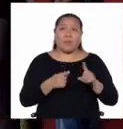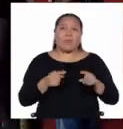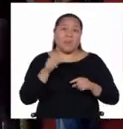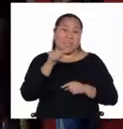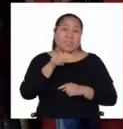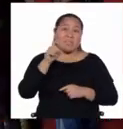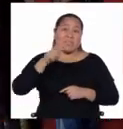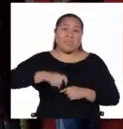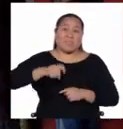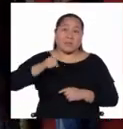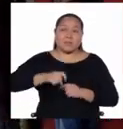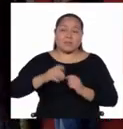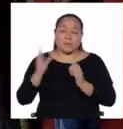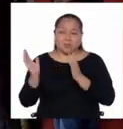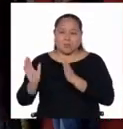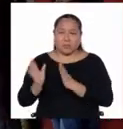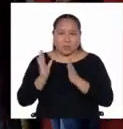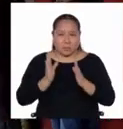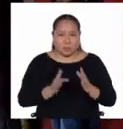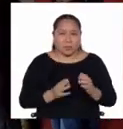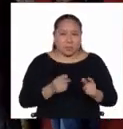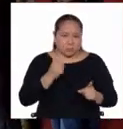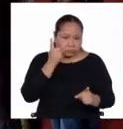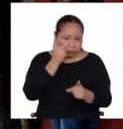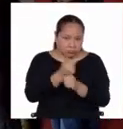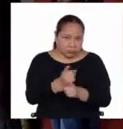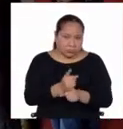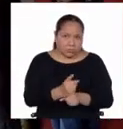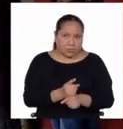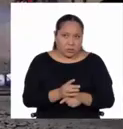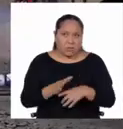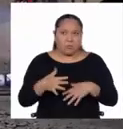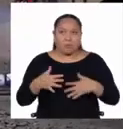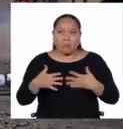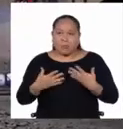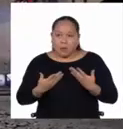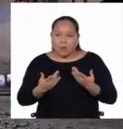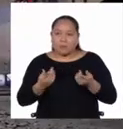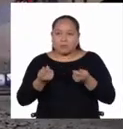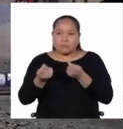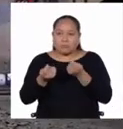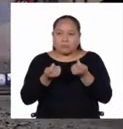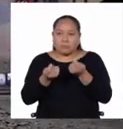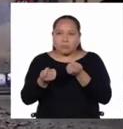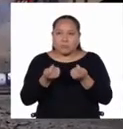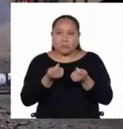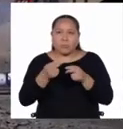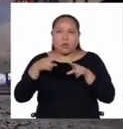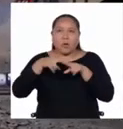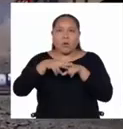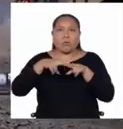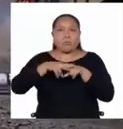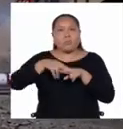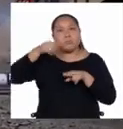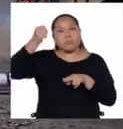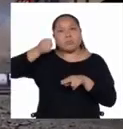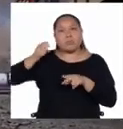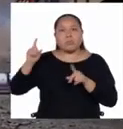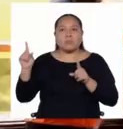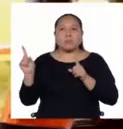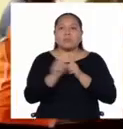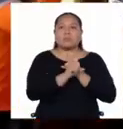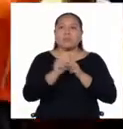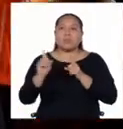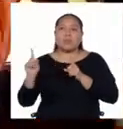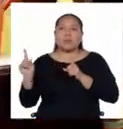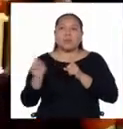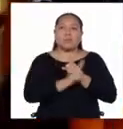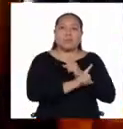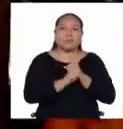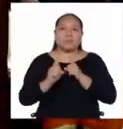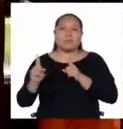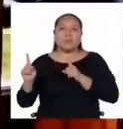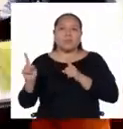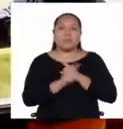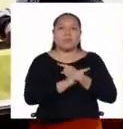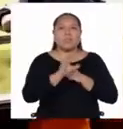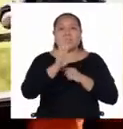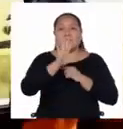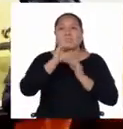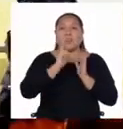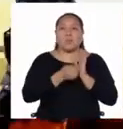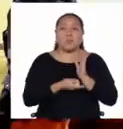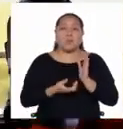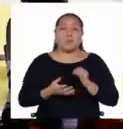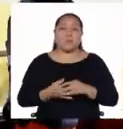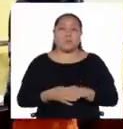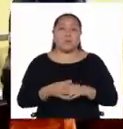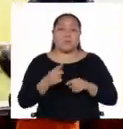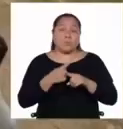organización eficaz que te permita manejar un ferrocarril que pase cada 5 minutos. No sé si los peruanos